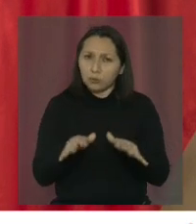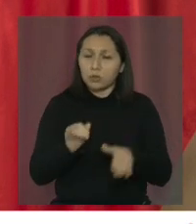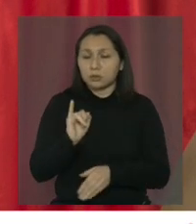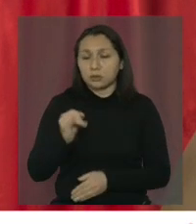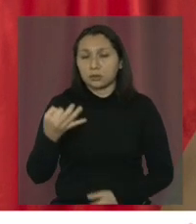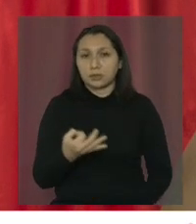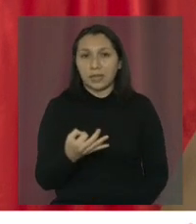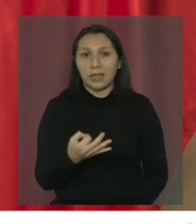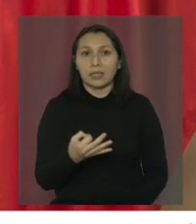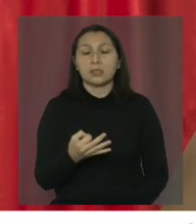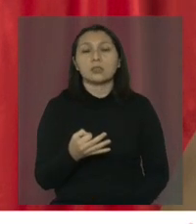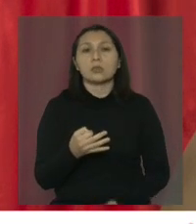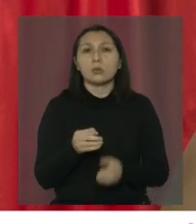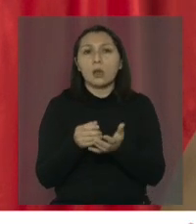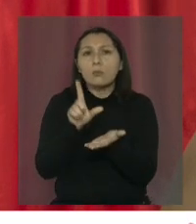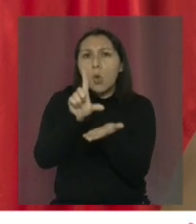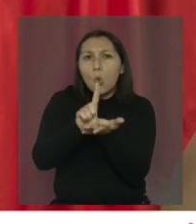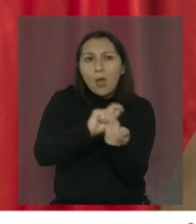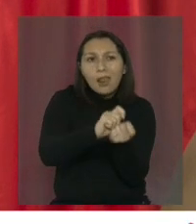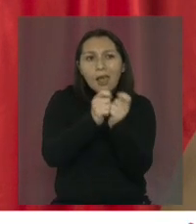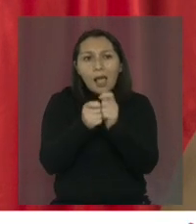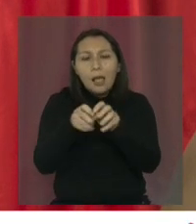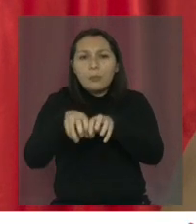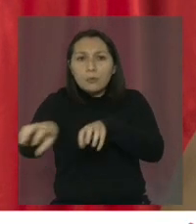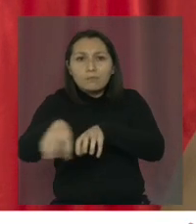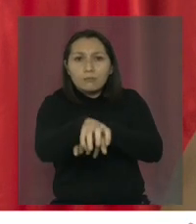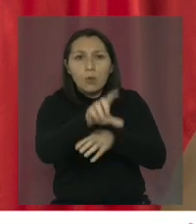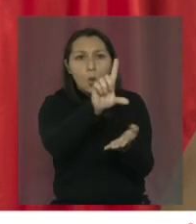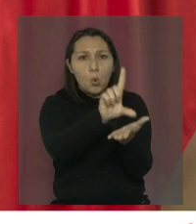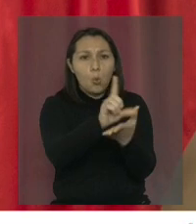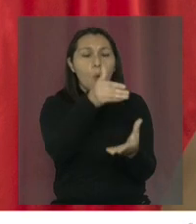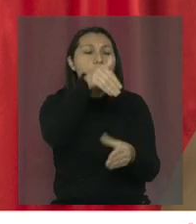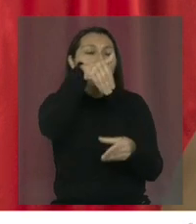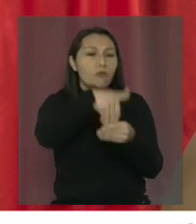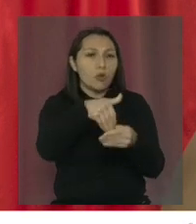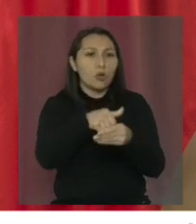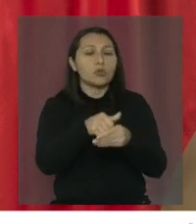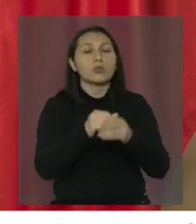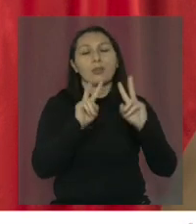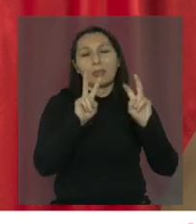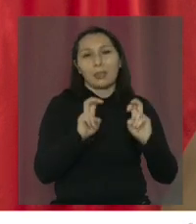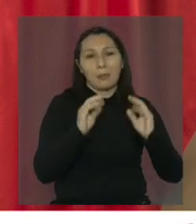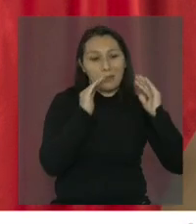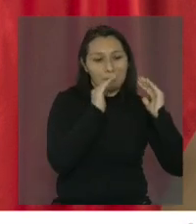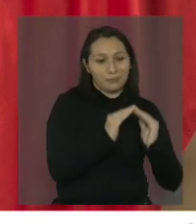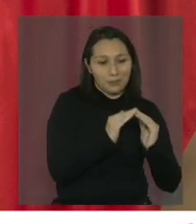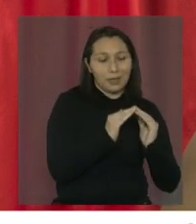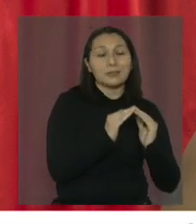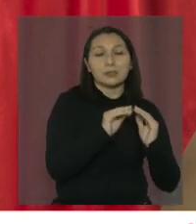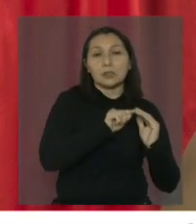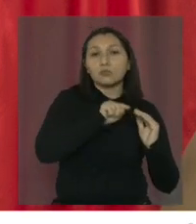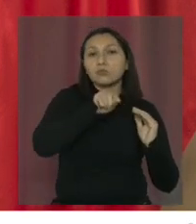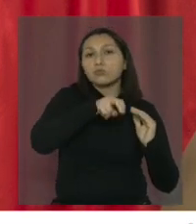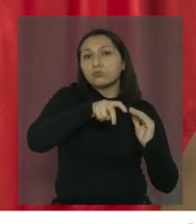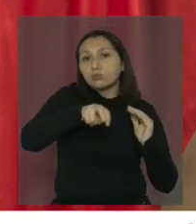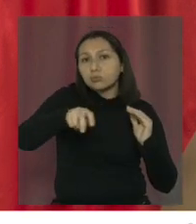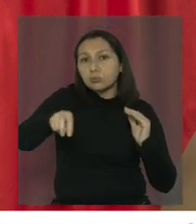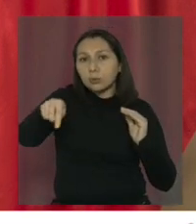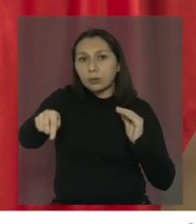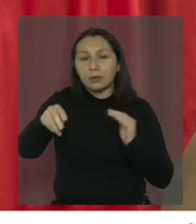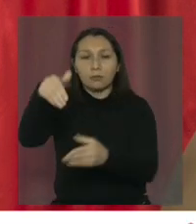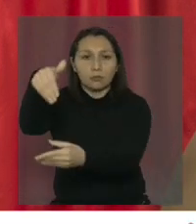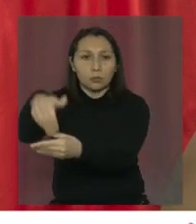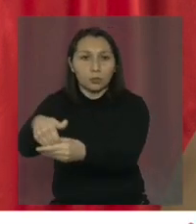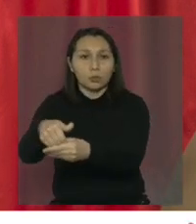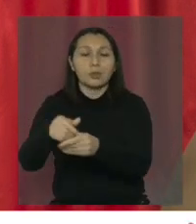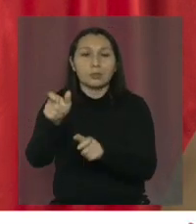cierto con la georreferenciación de los lugares de votación respecto a el domicilio de los ciudadanos y ciudadanas